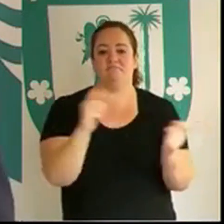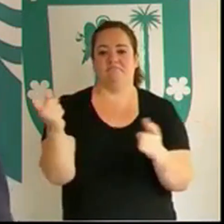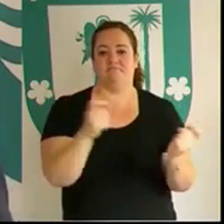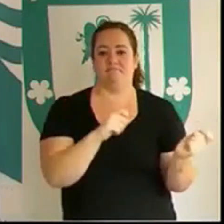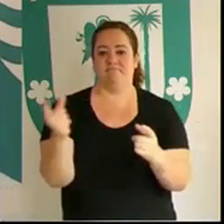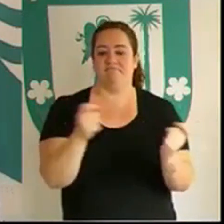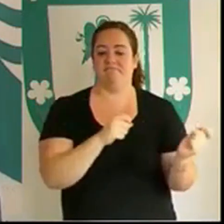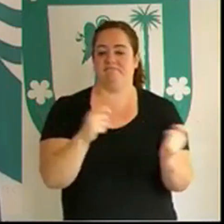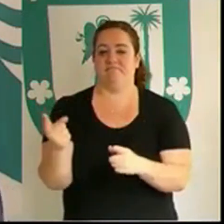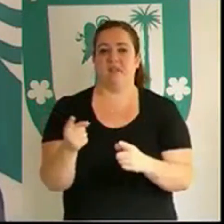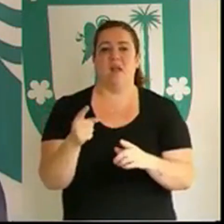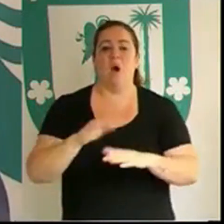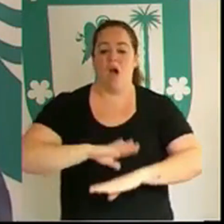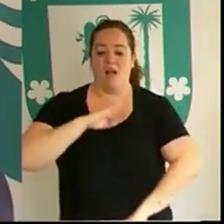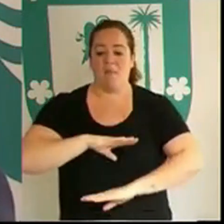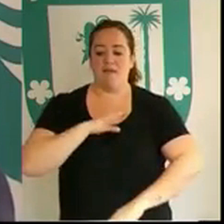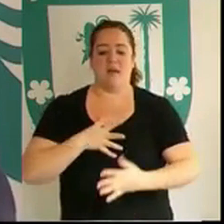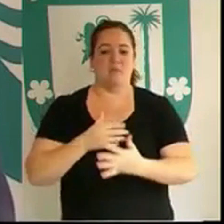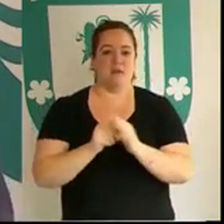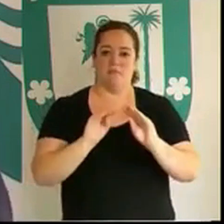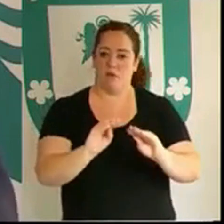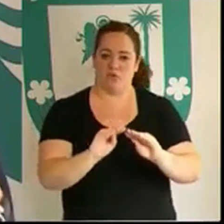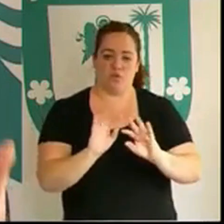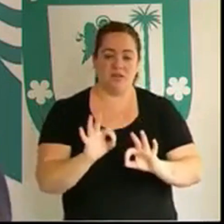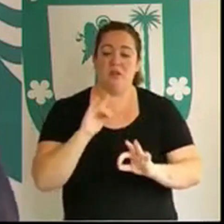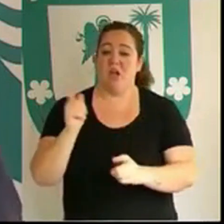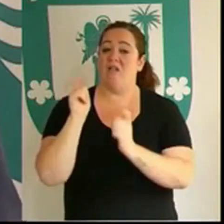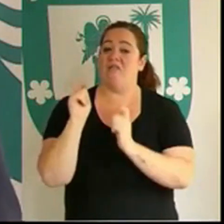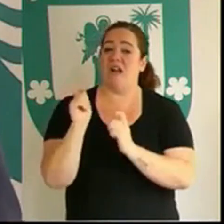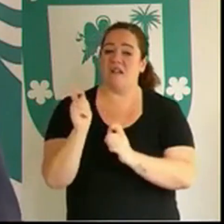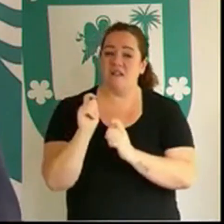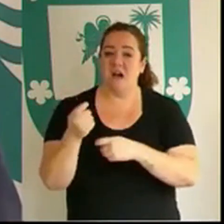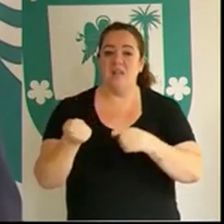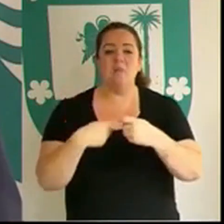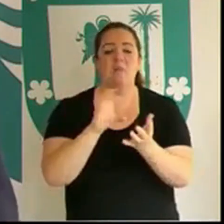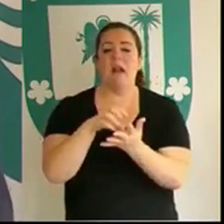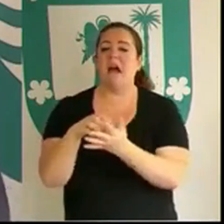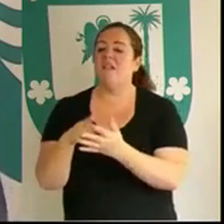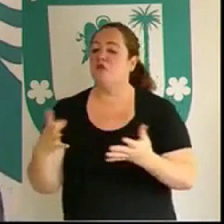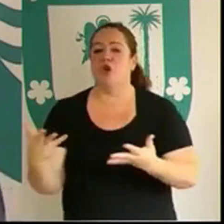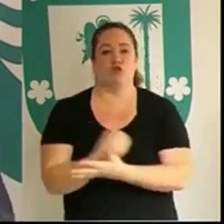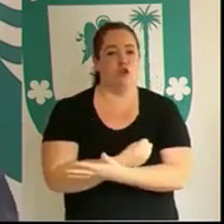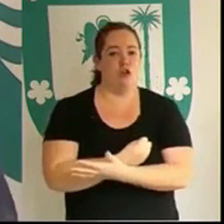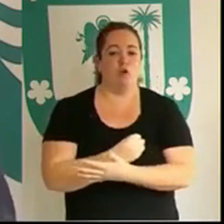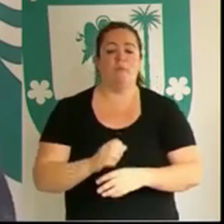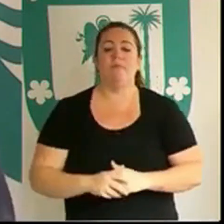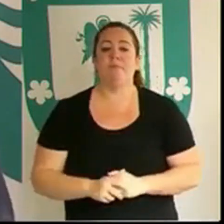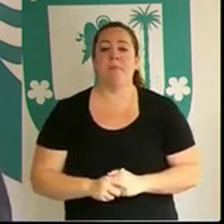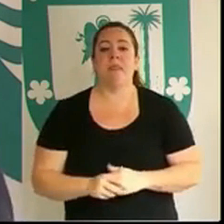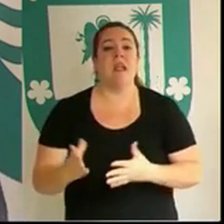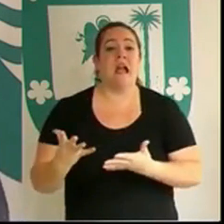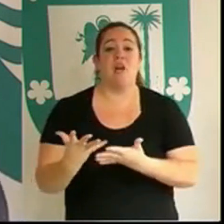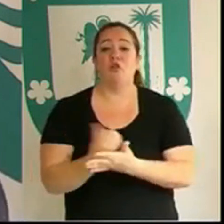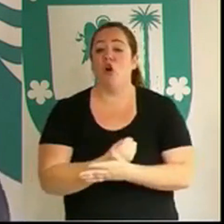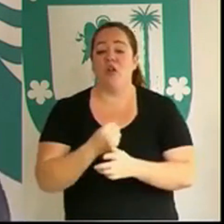porque es la capacidad máxima que tienen. Por lo tanto, felicitarles a todos los mercadillos y a todos los que en el sector primario